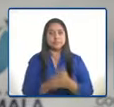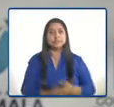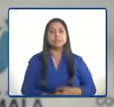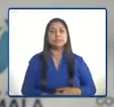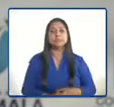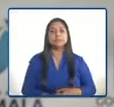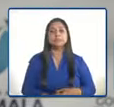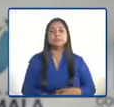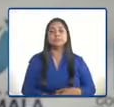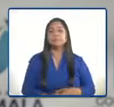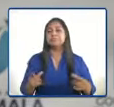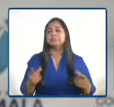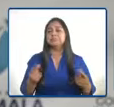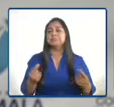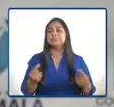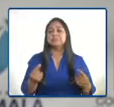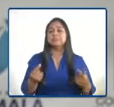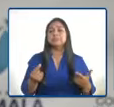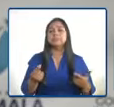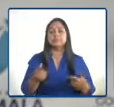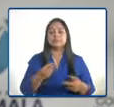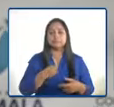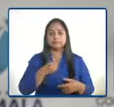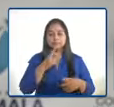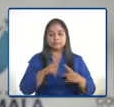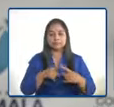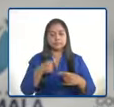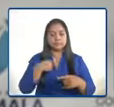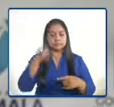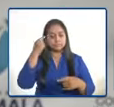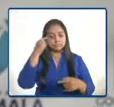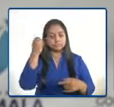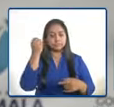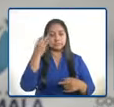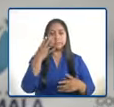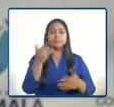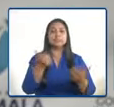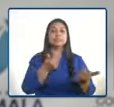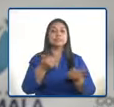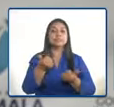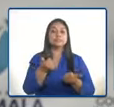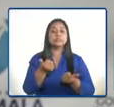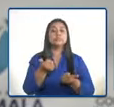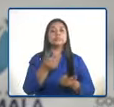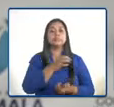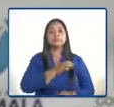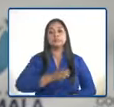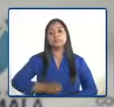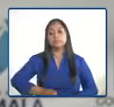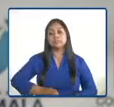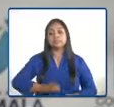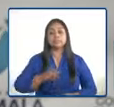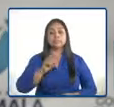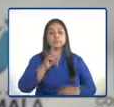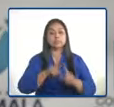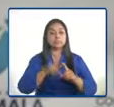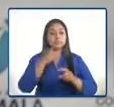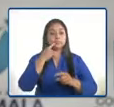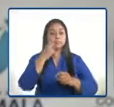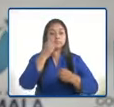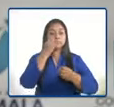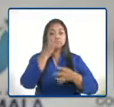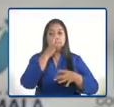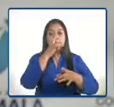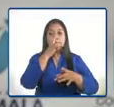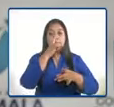que lo que busca es aumentar la capacidad administrativa del Estado. La capacidad administrativa entendida como esa